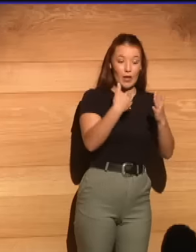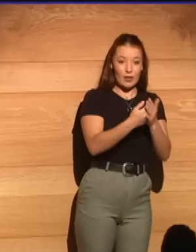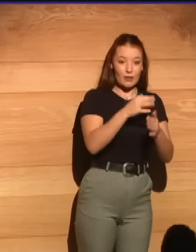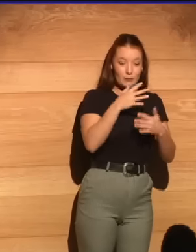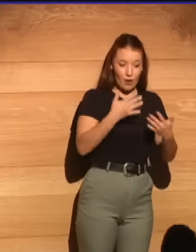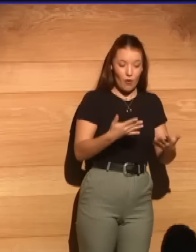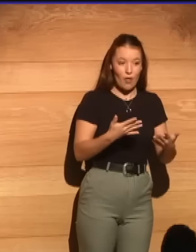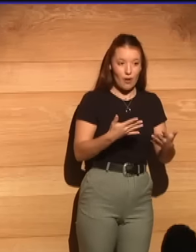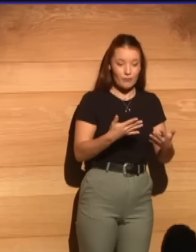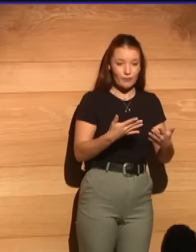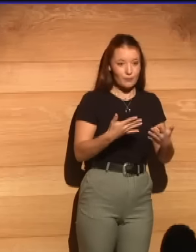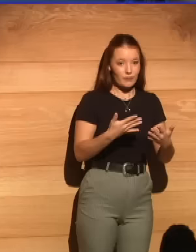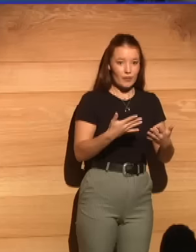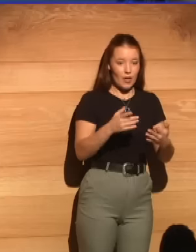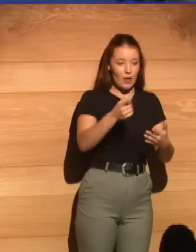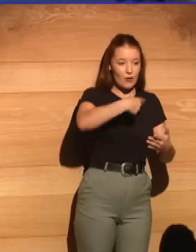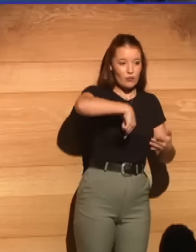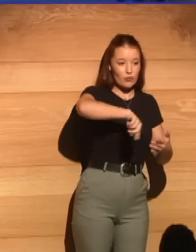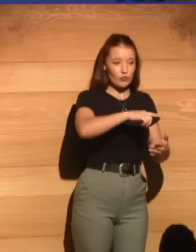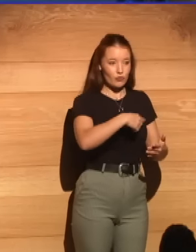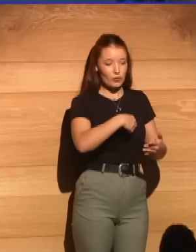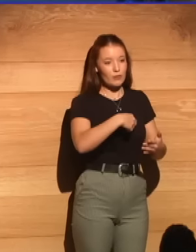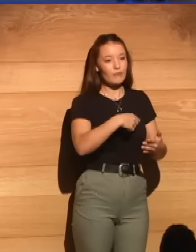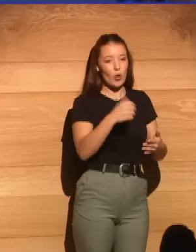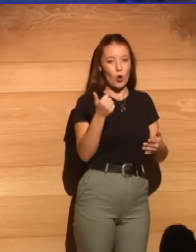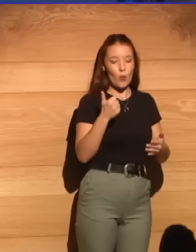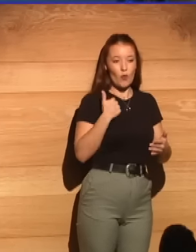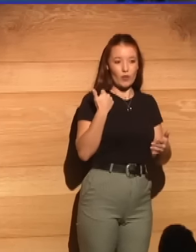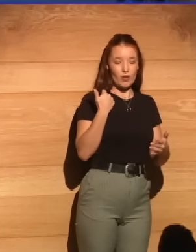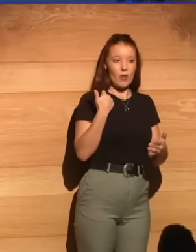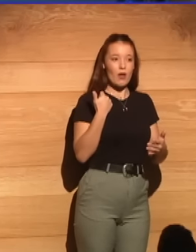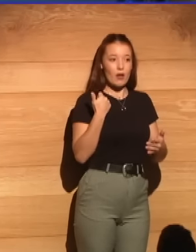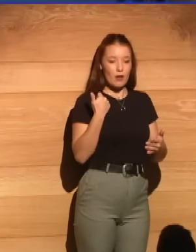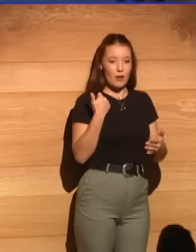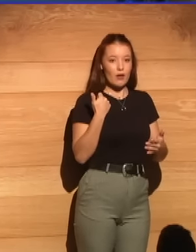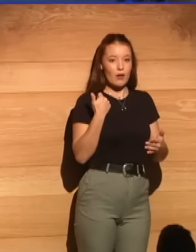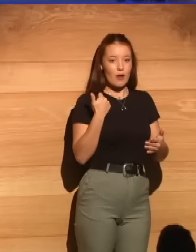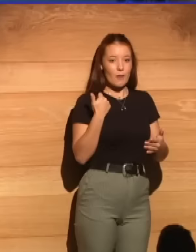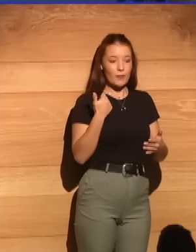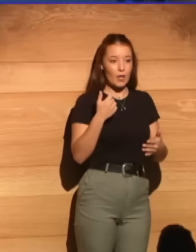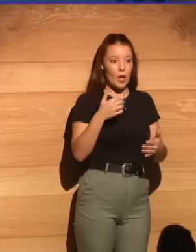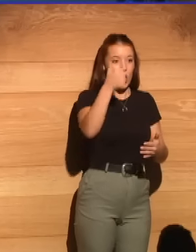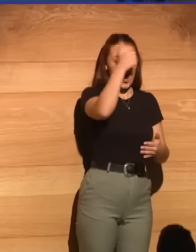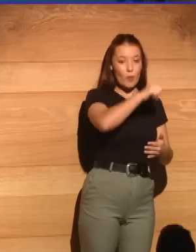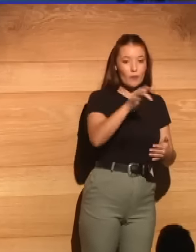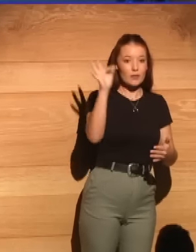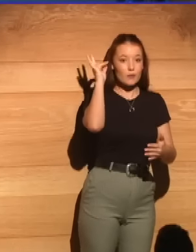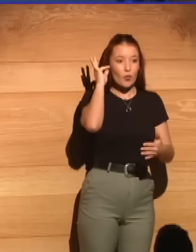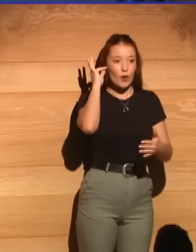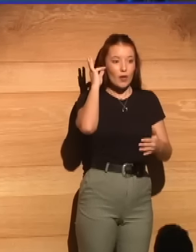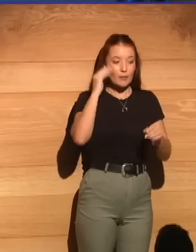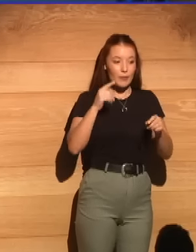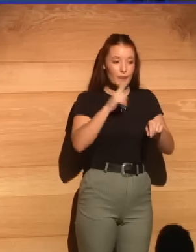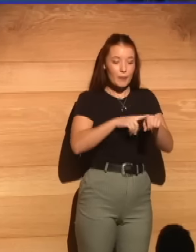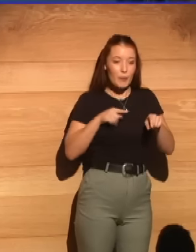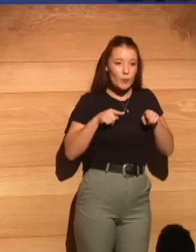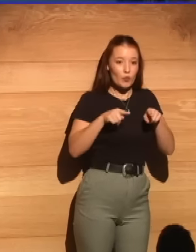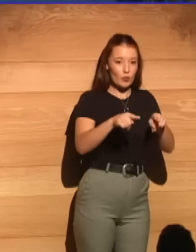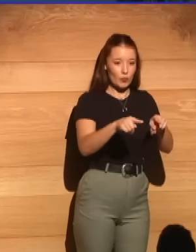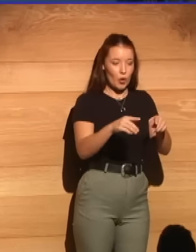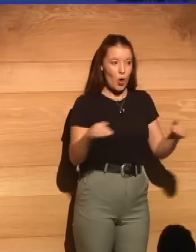historia habíamos tenido la oportunidad de salir hombres y mujeres al tiempo, de tener las